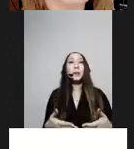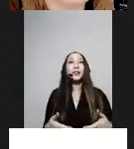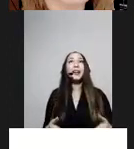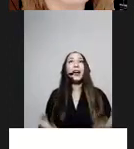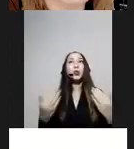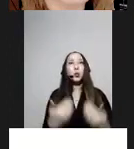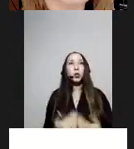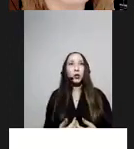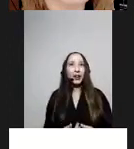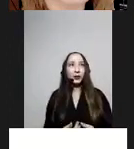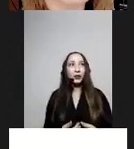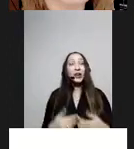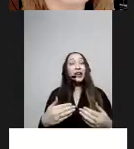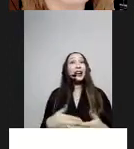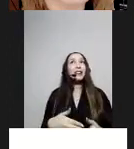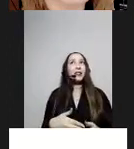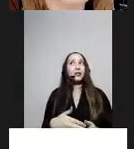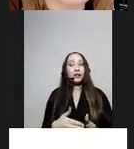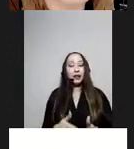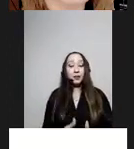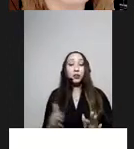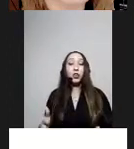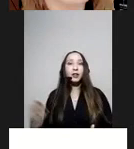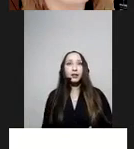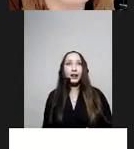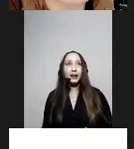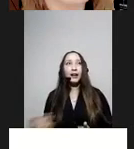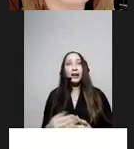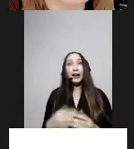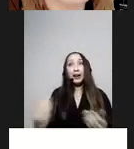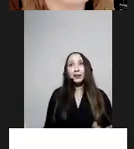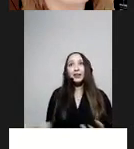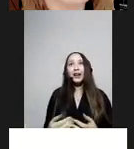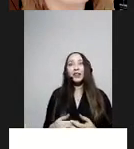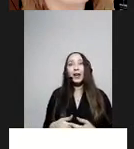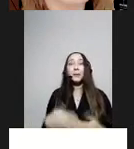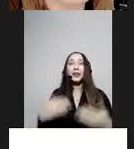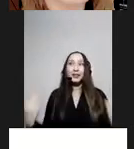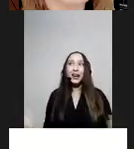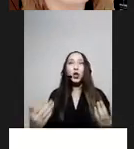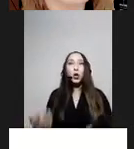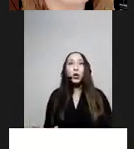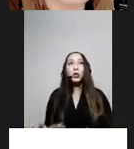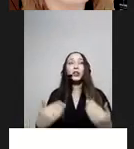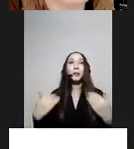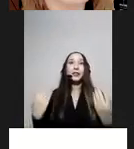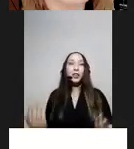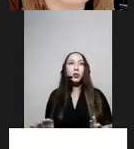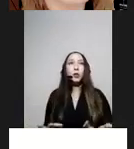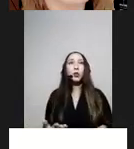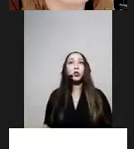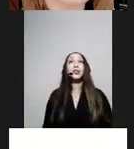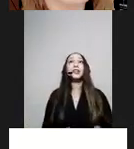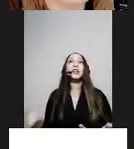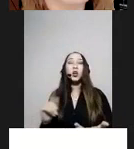da la capacidad de automotivarnos. Y la dimensión externa es la capacidad de empatizar con los otros, de empatizar con